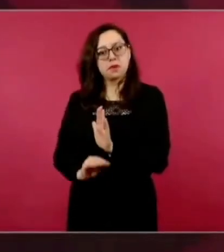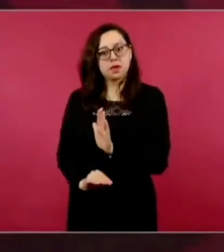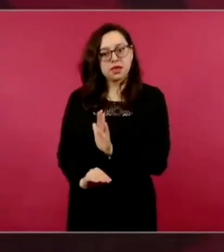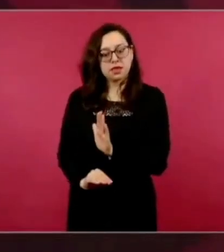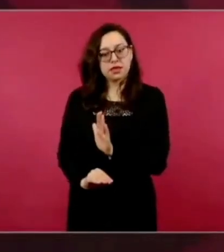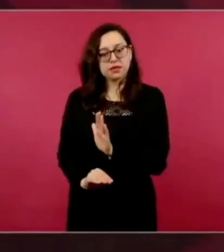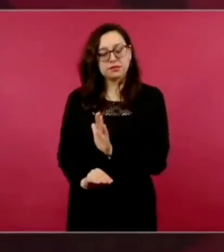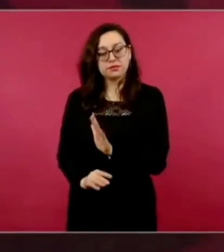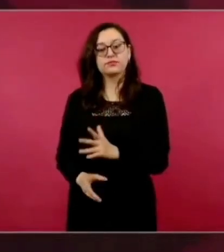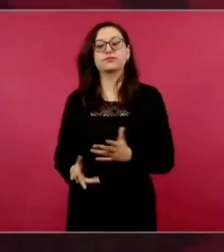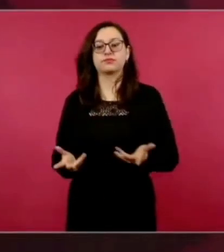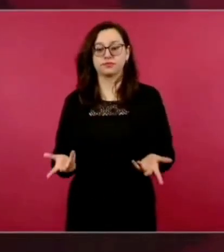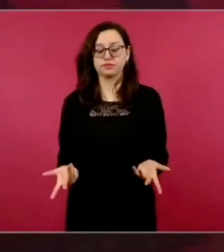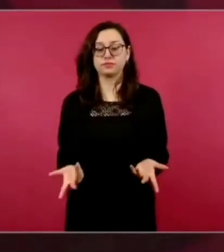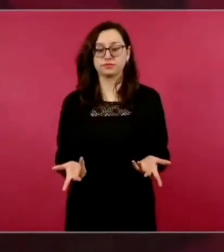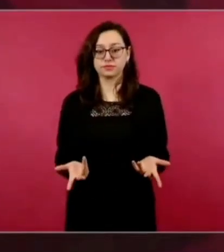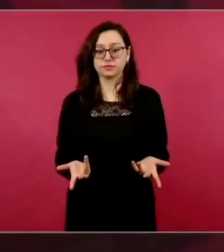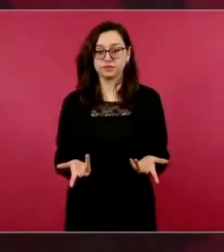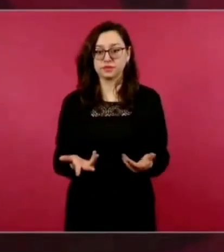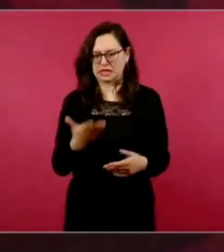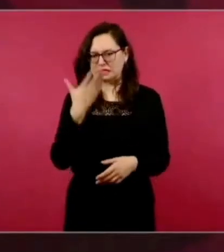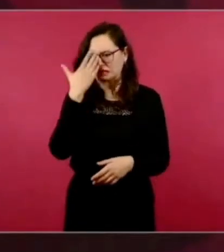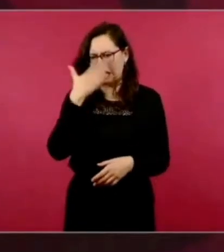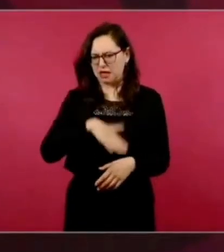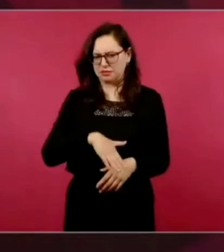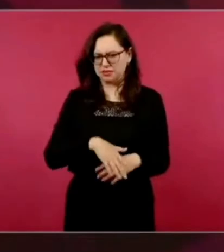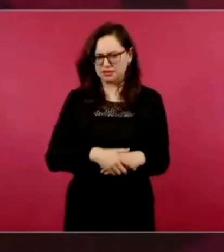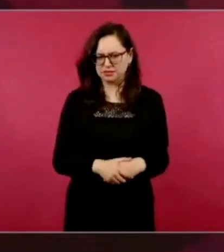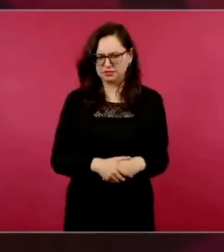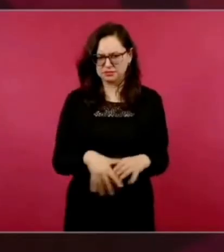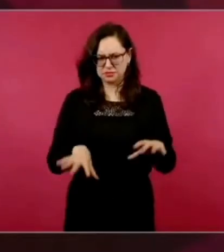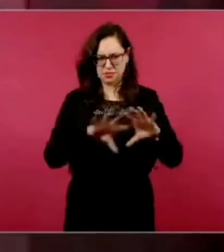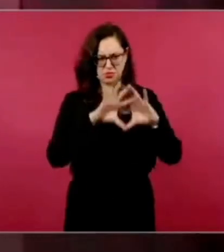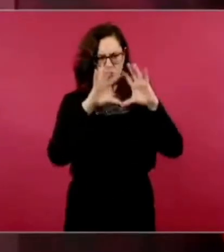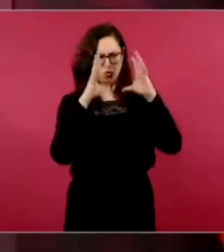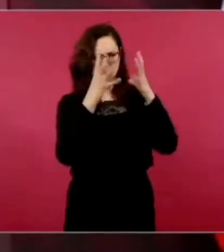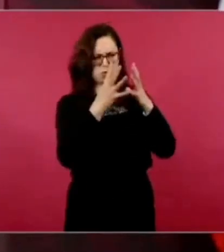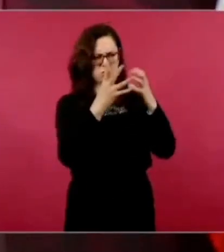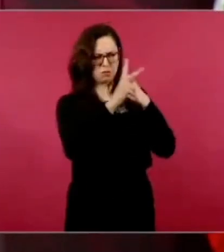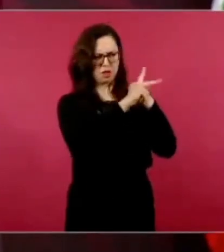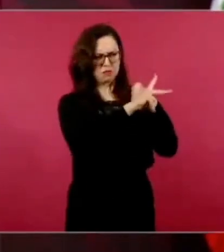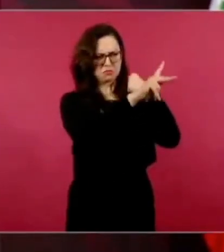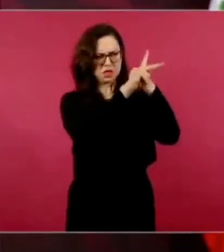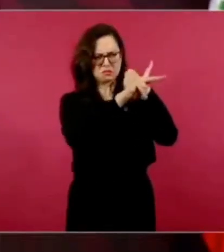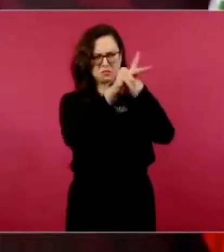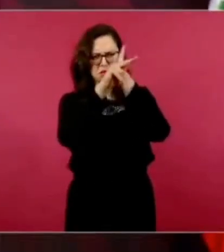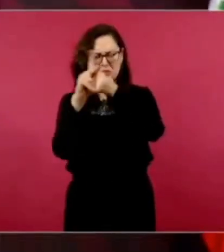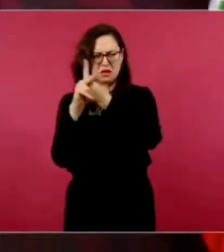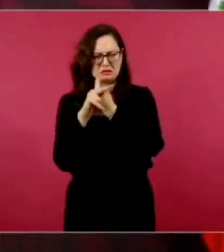México es, creo que, el segundo país con menos desempleo en el mundo.